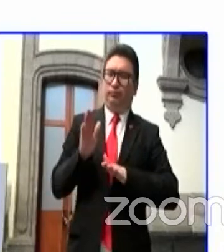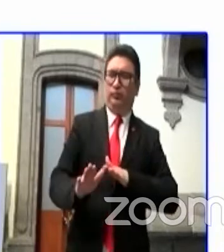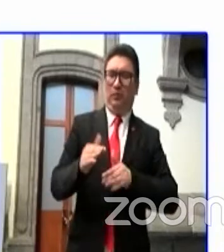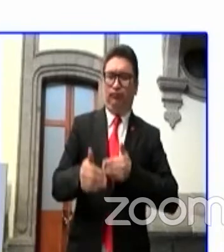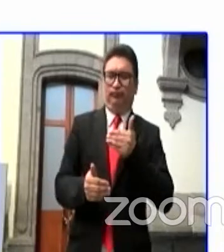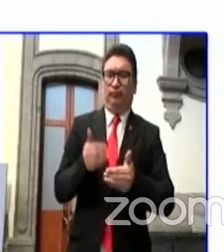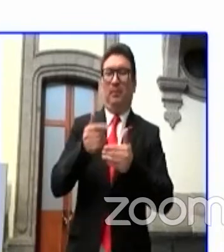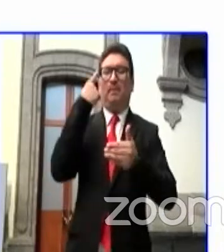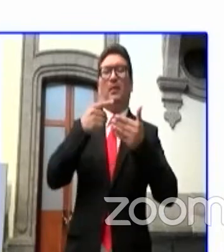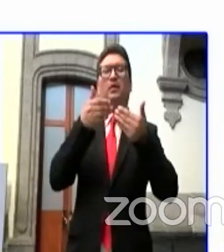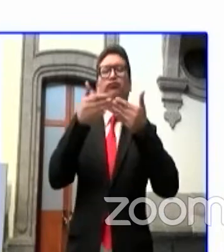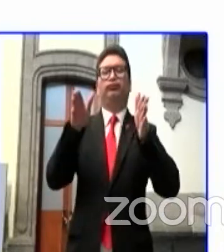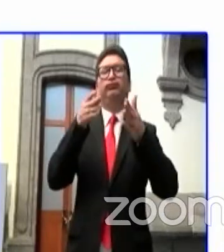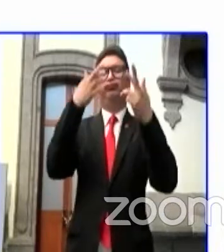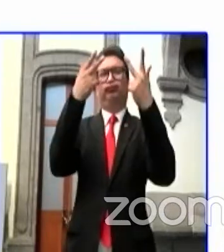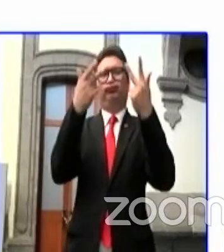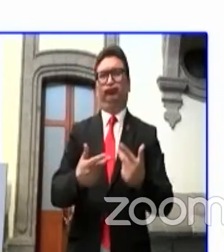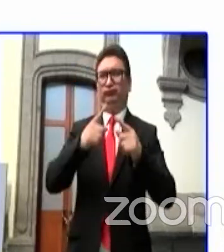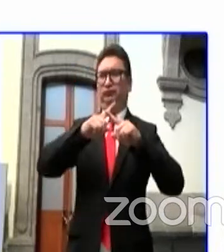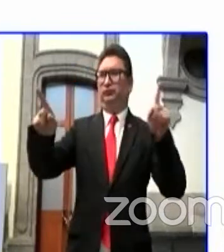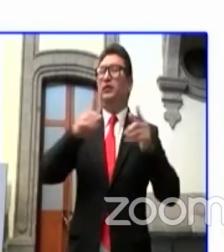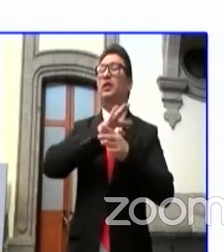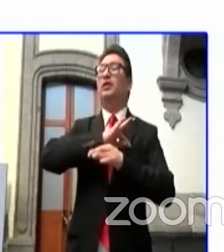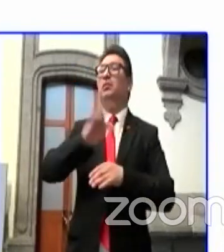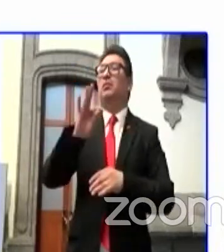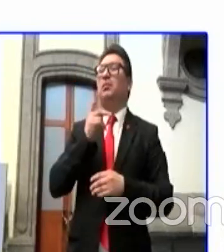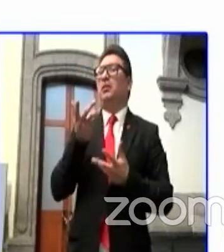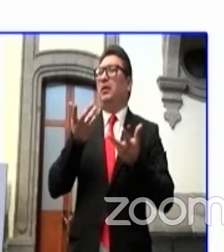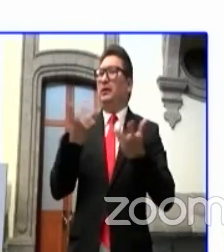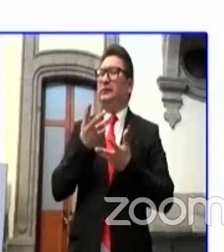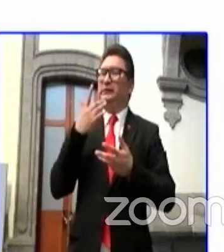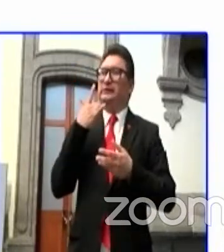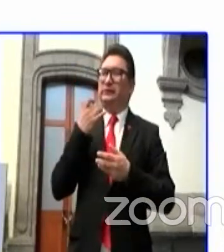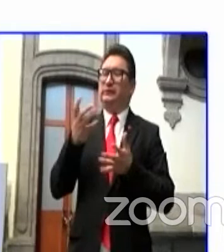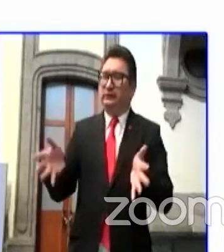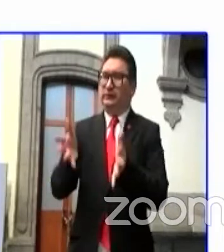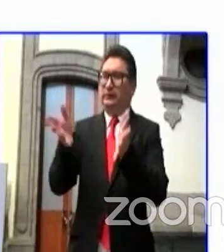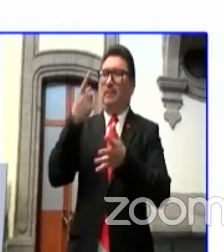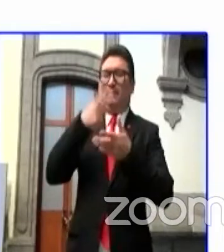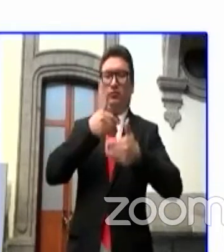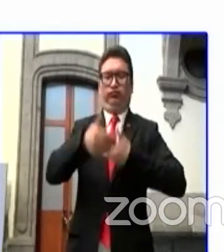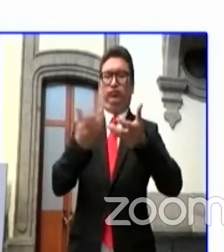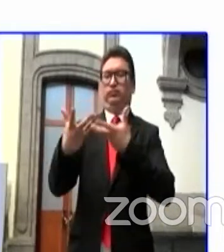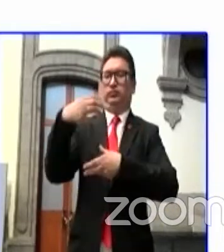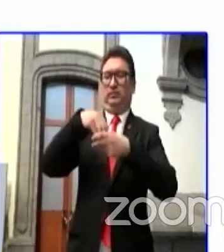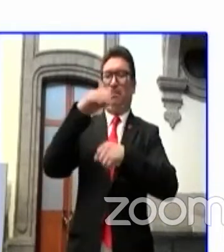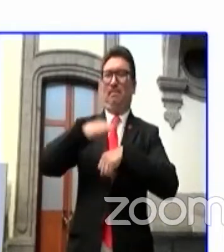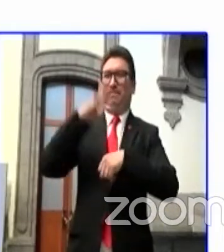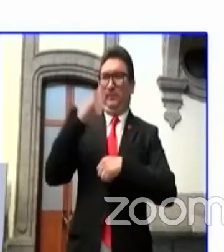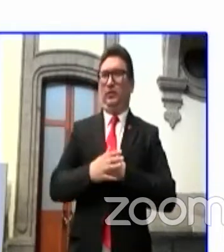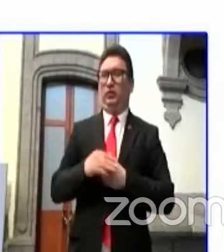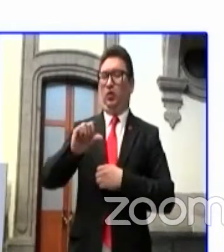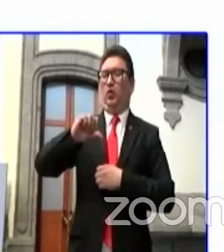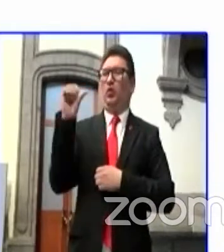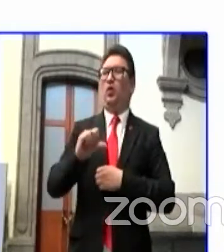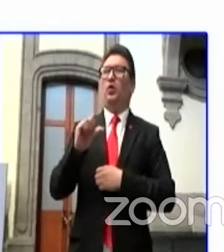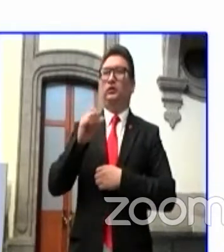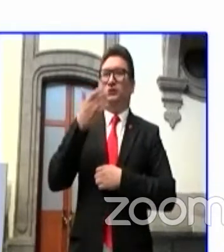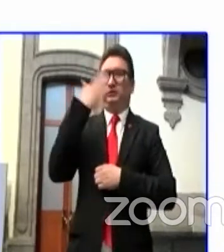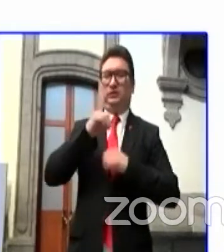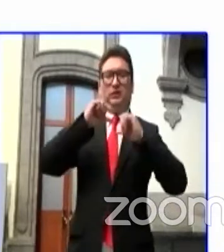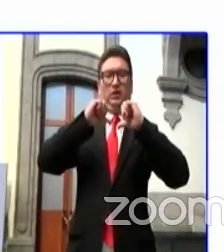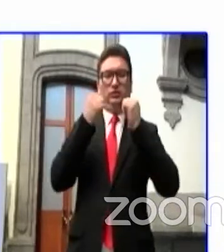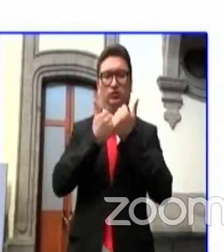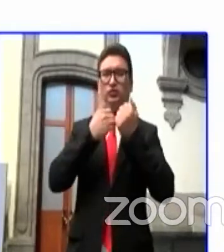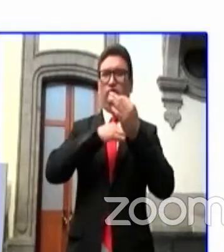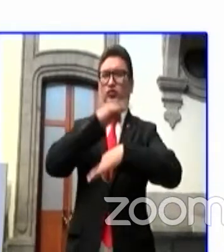esas barreras y sobre todo para generar mayores procesos de inclusión. El día de hoy estamos, sociedad civil,